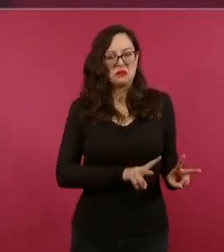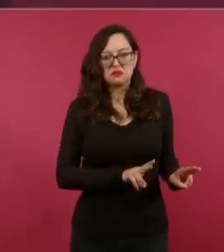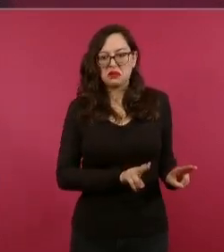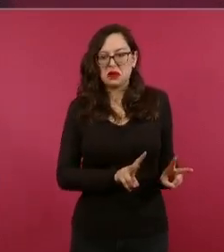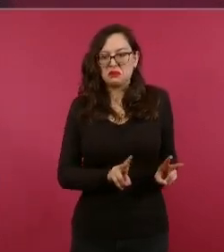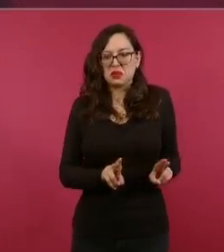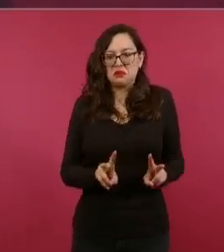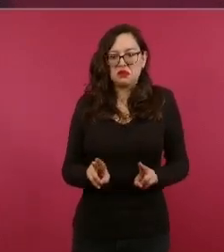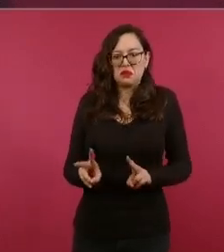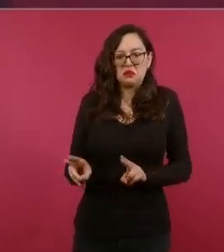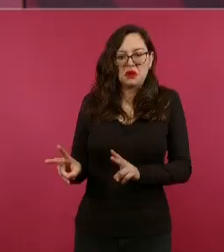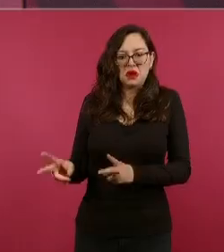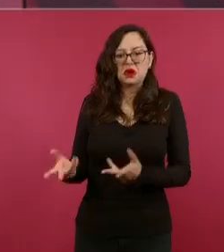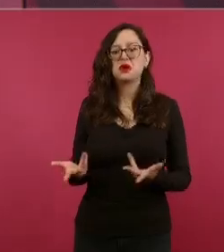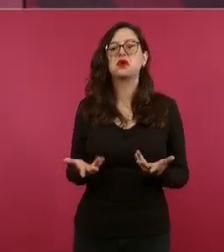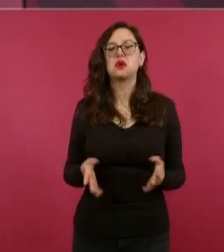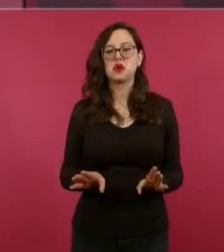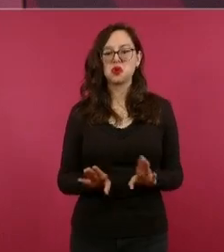las